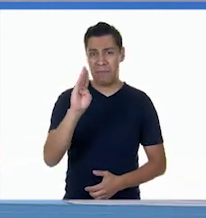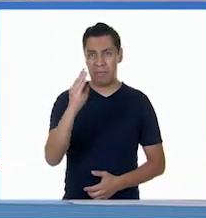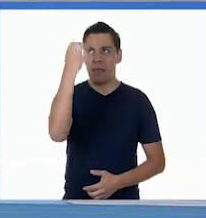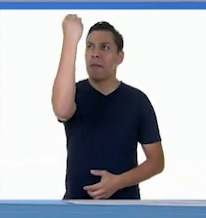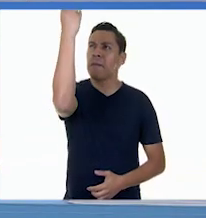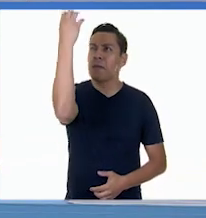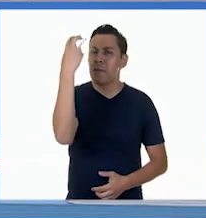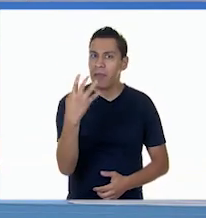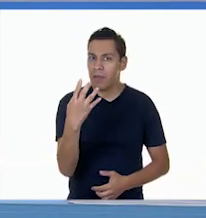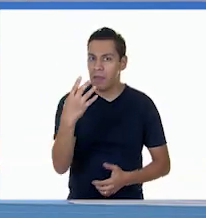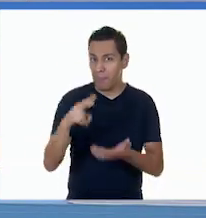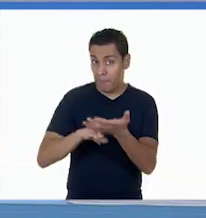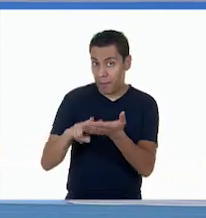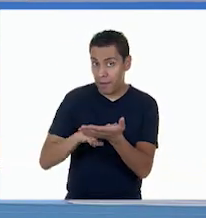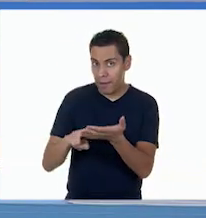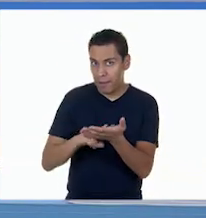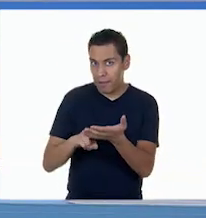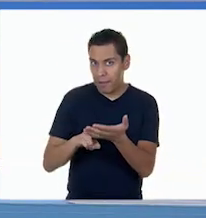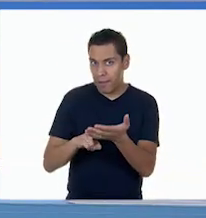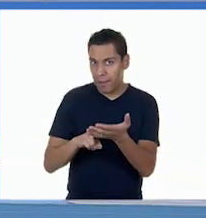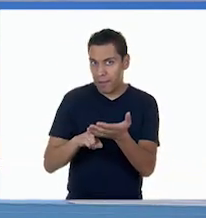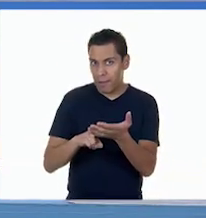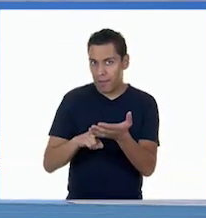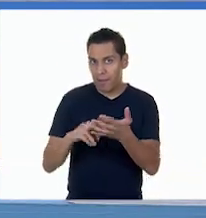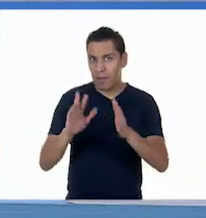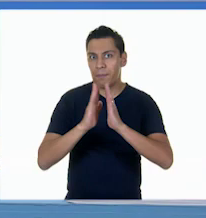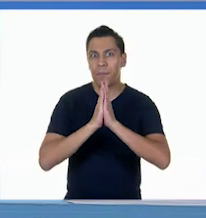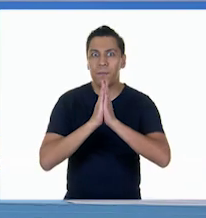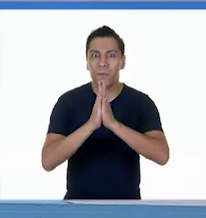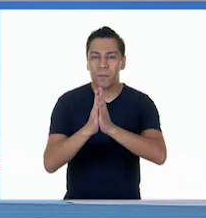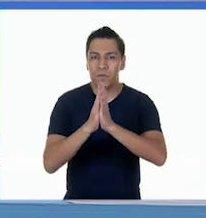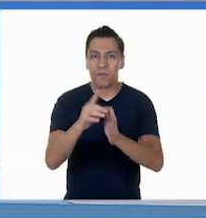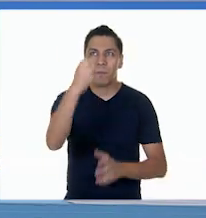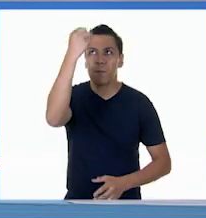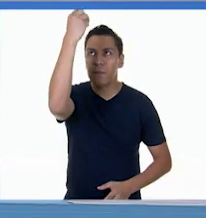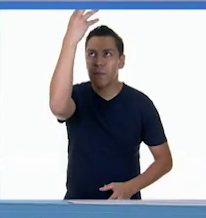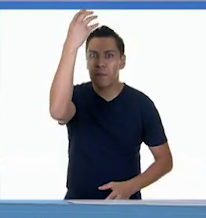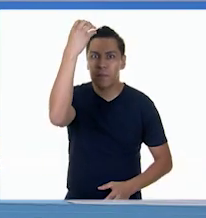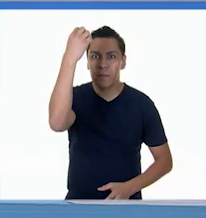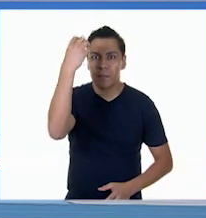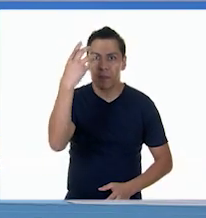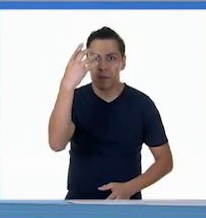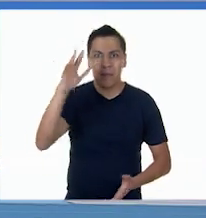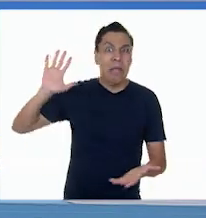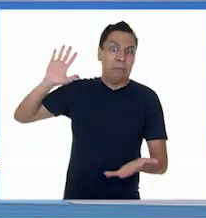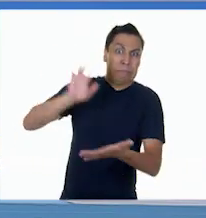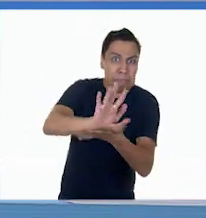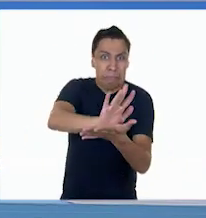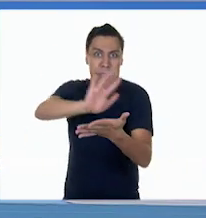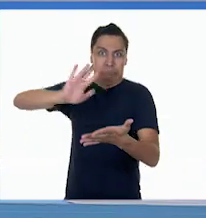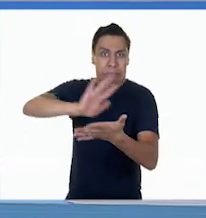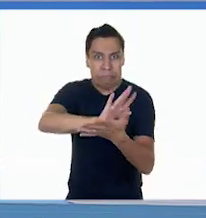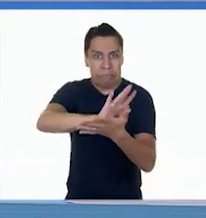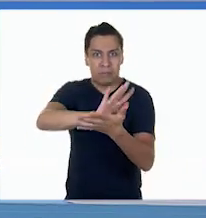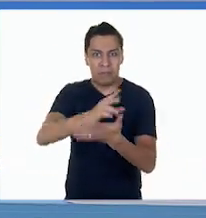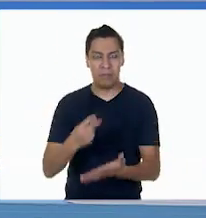de rojo a verde, ¡por favor! No toquen el claxon al primer